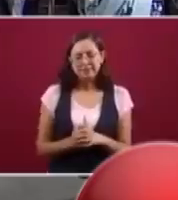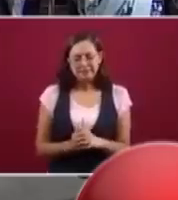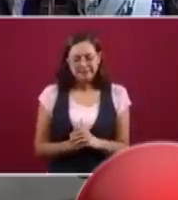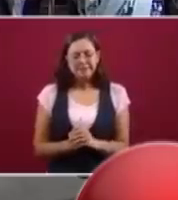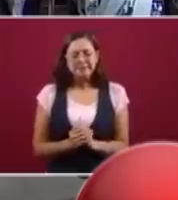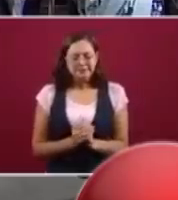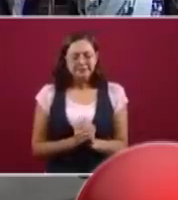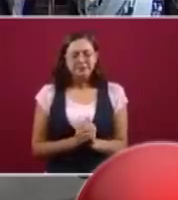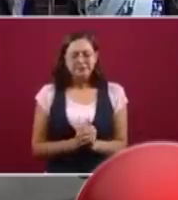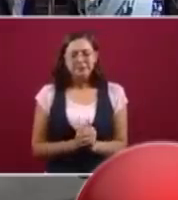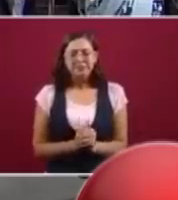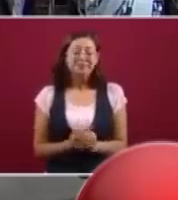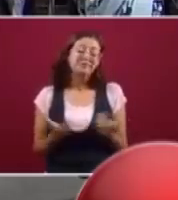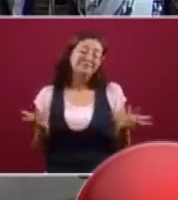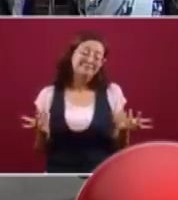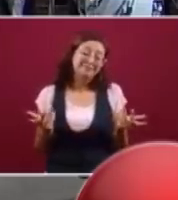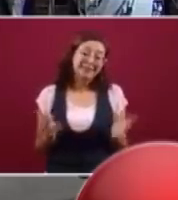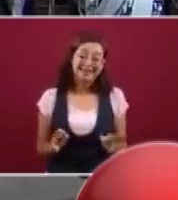Lo ideal